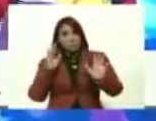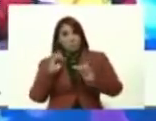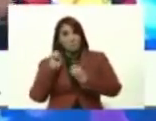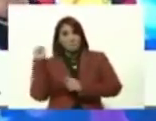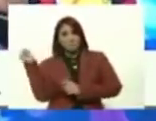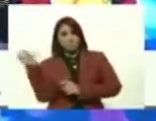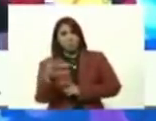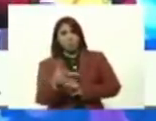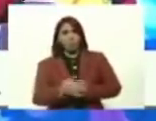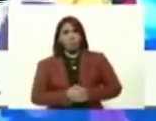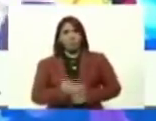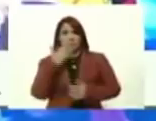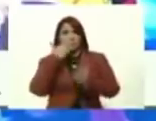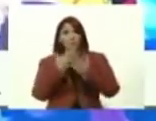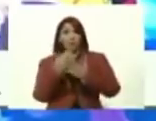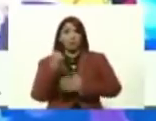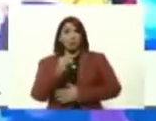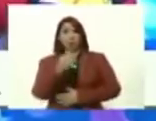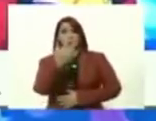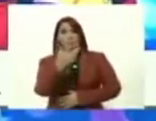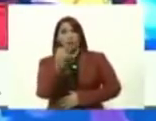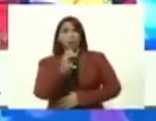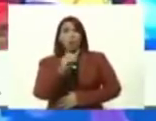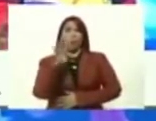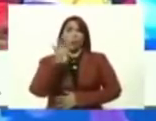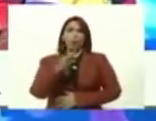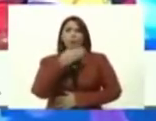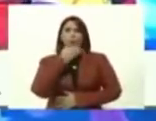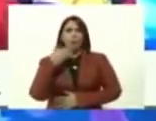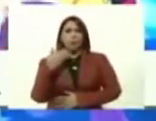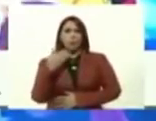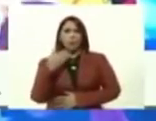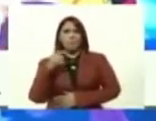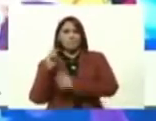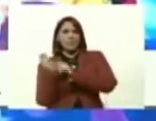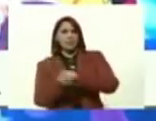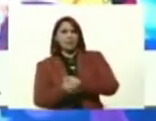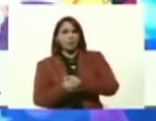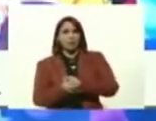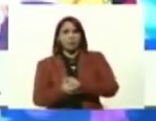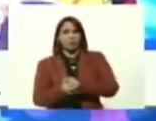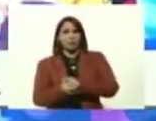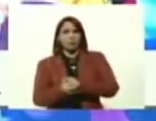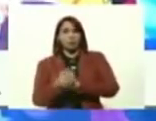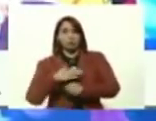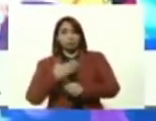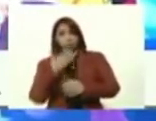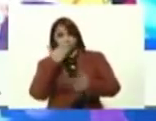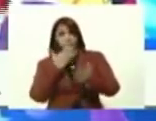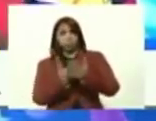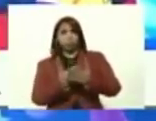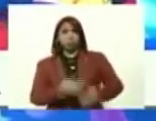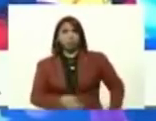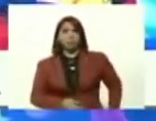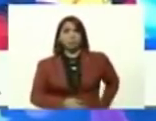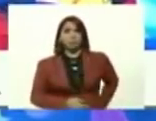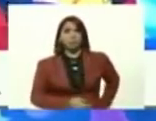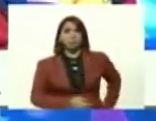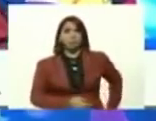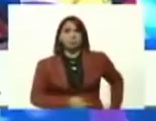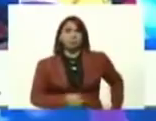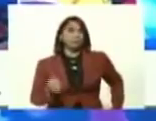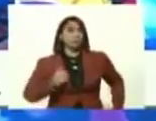tenía al frente a los 3 o 4 mejores bateadores en la liga que jugaba. Saber enfrentar a esos 3 o 4, bueno, que le pegaban a lo que